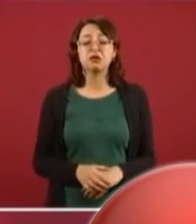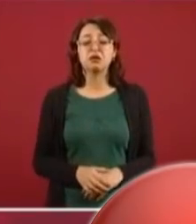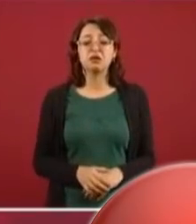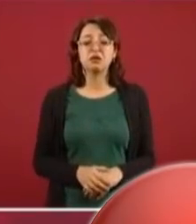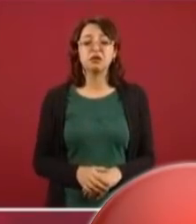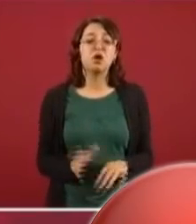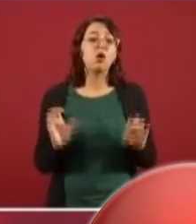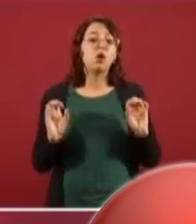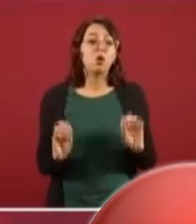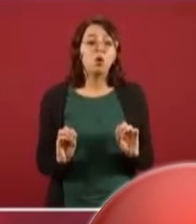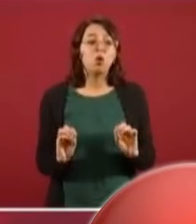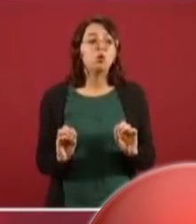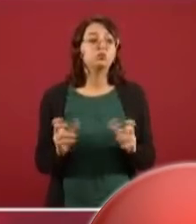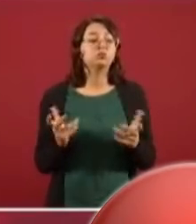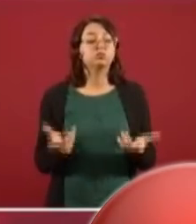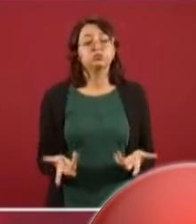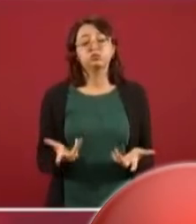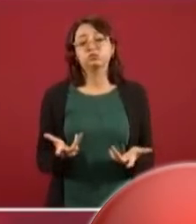o no tienen para